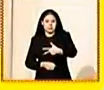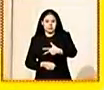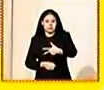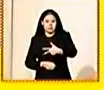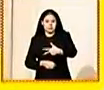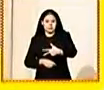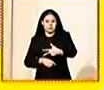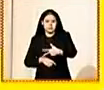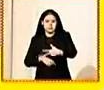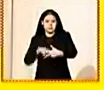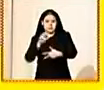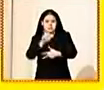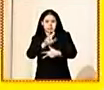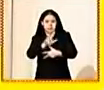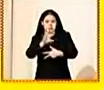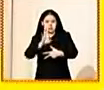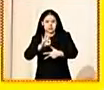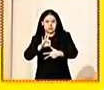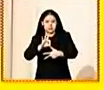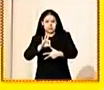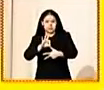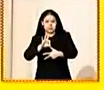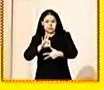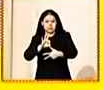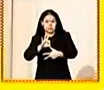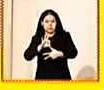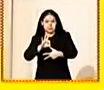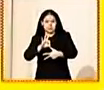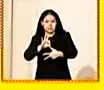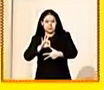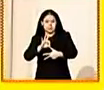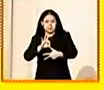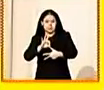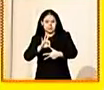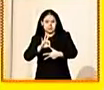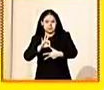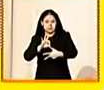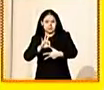Y este es 39, segundo número.